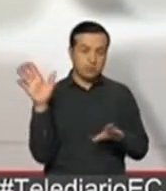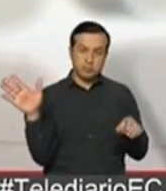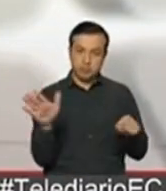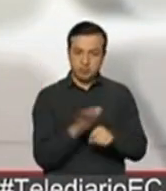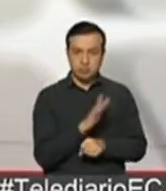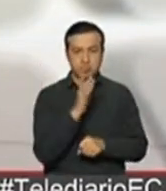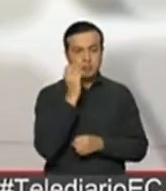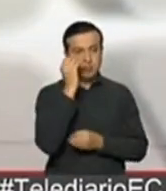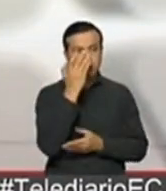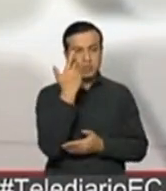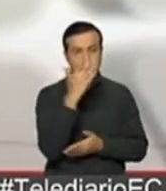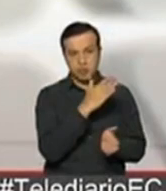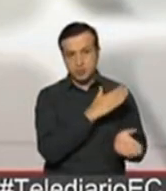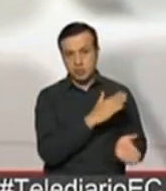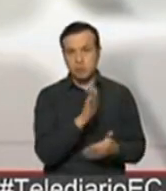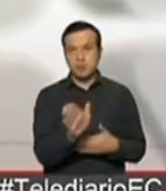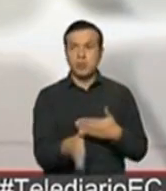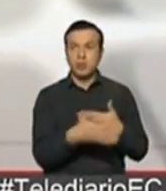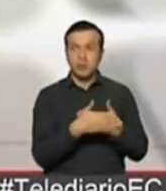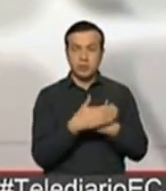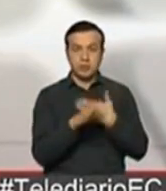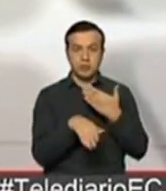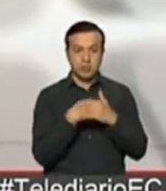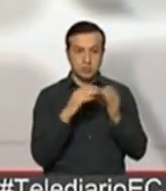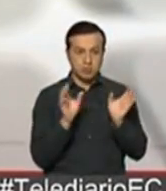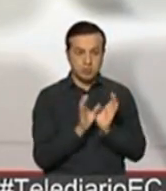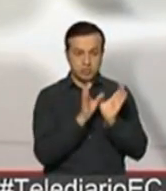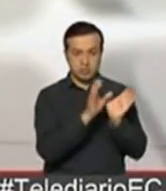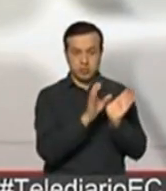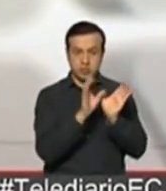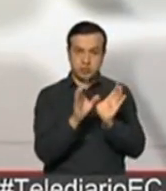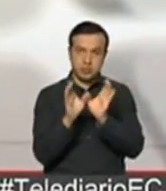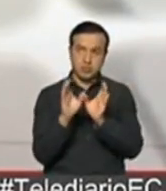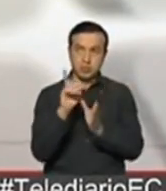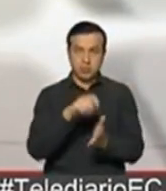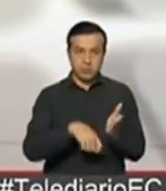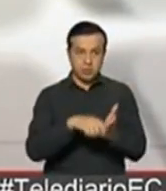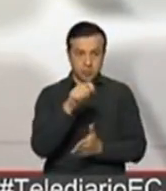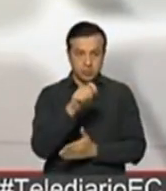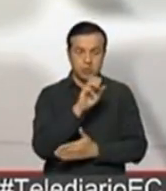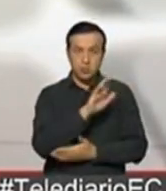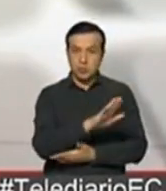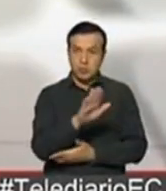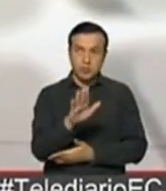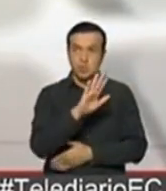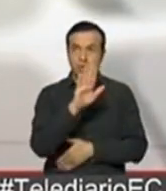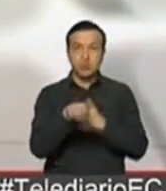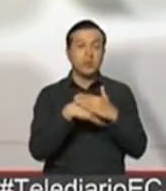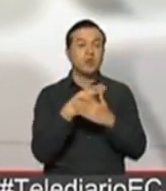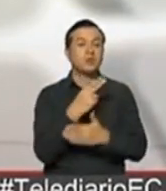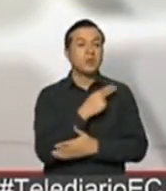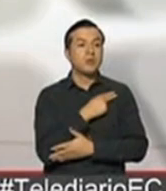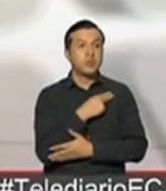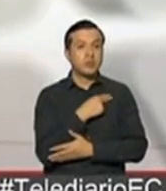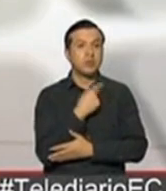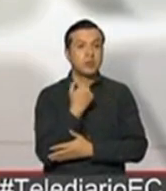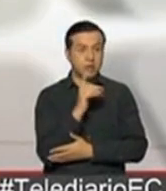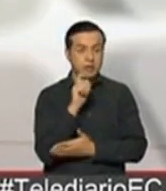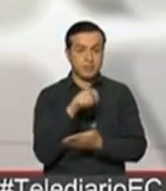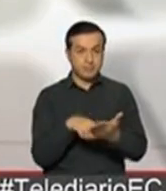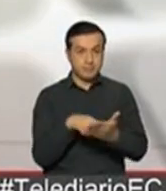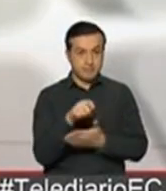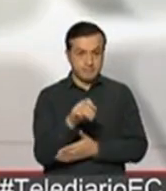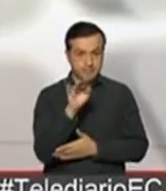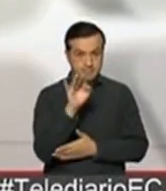los informes juntamente con los certificados de acreditación en el caso de todas las universidades que logren acreditar